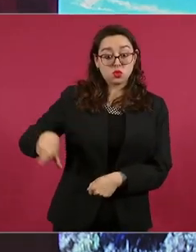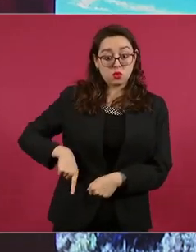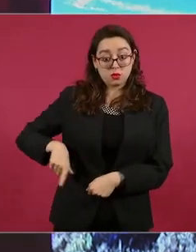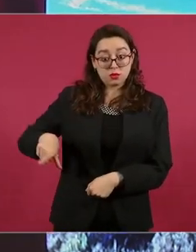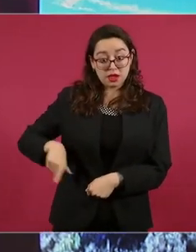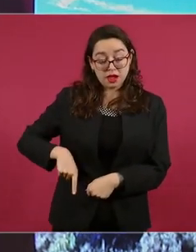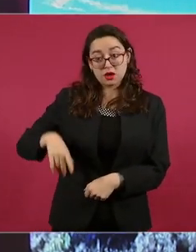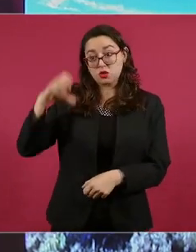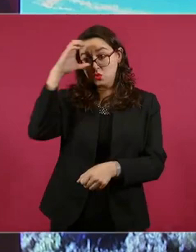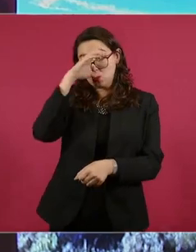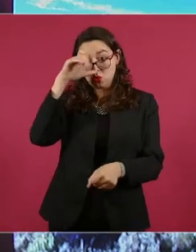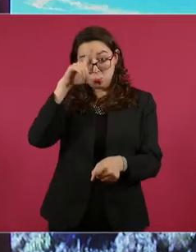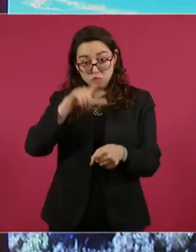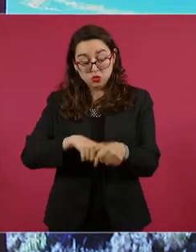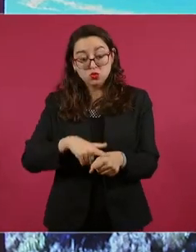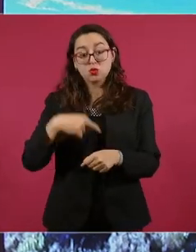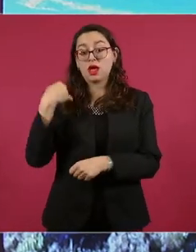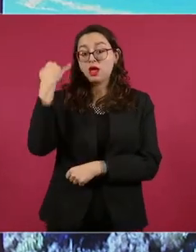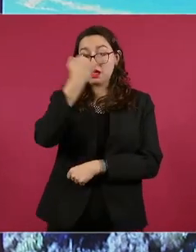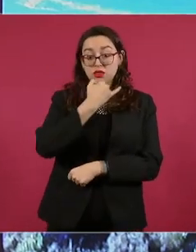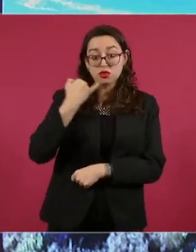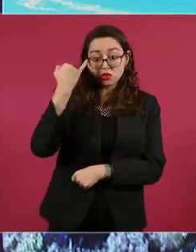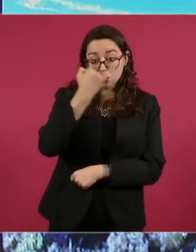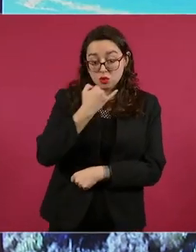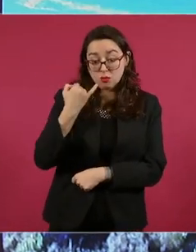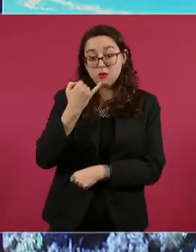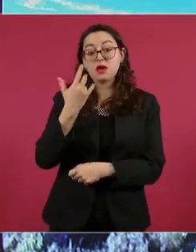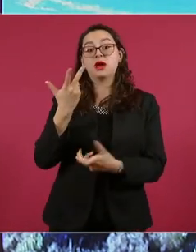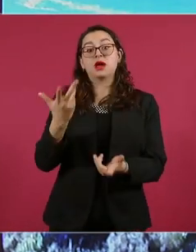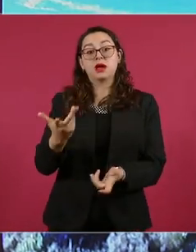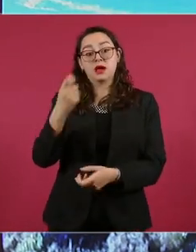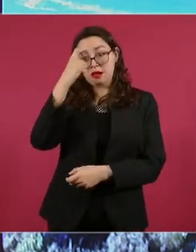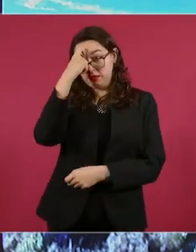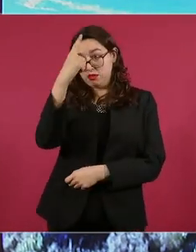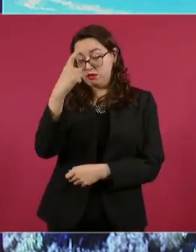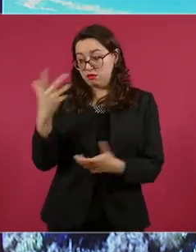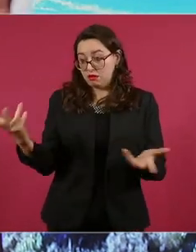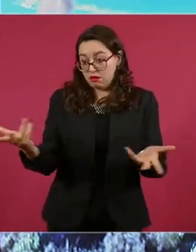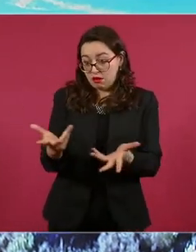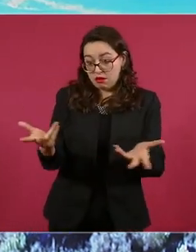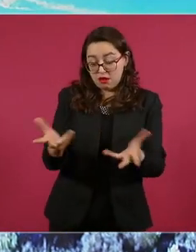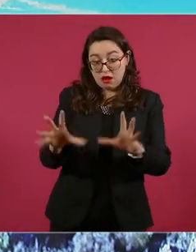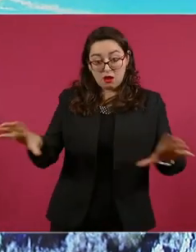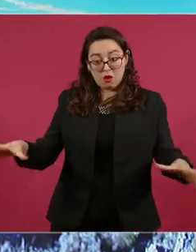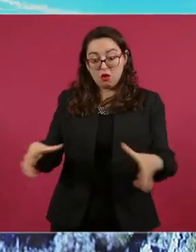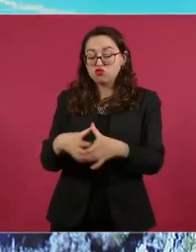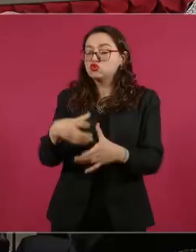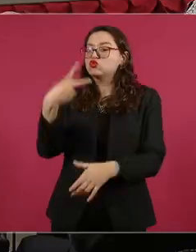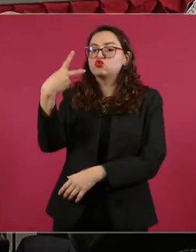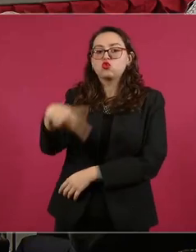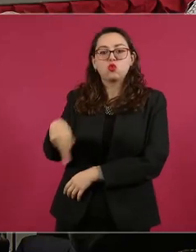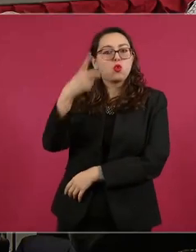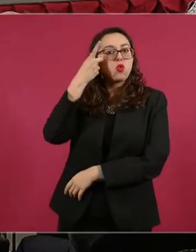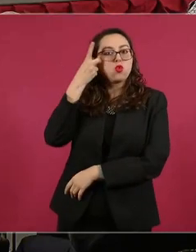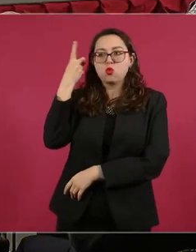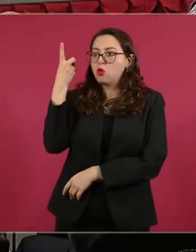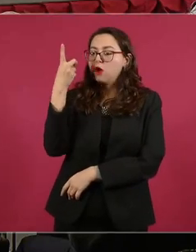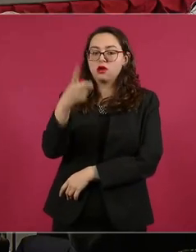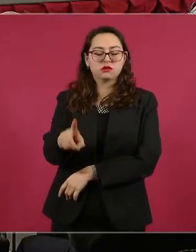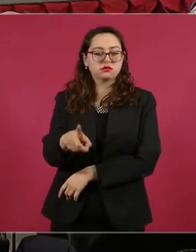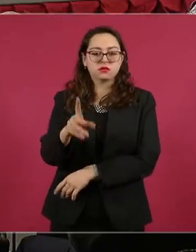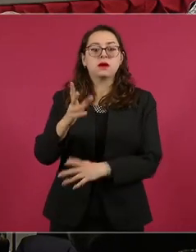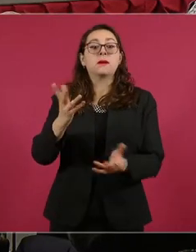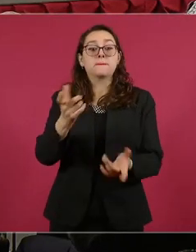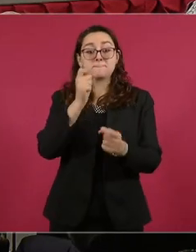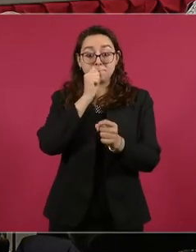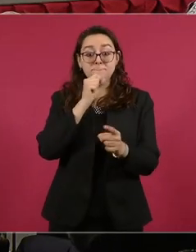patrimonio cultural, las lenguas indígenas y la propiedad intelectual colectiva. Esto es muy importante a propósito de los plagios